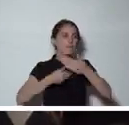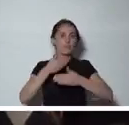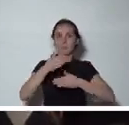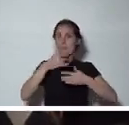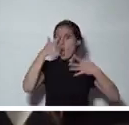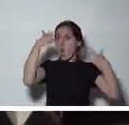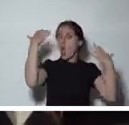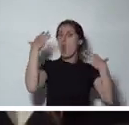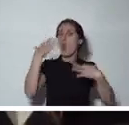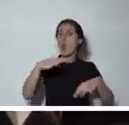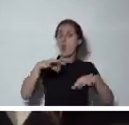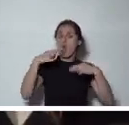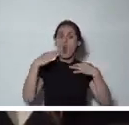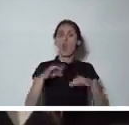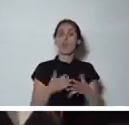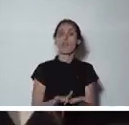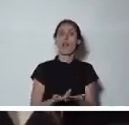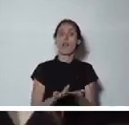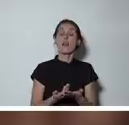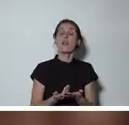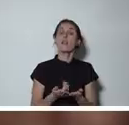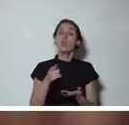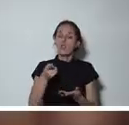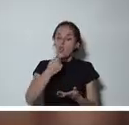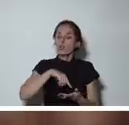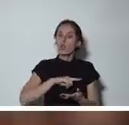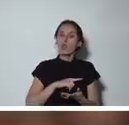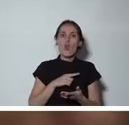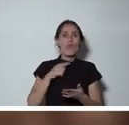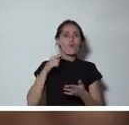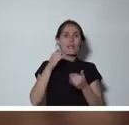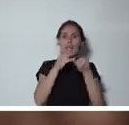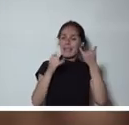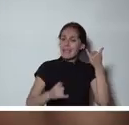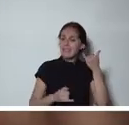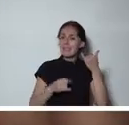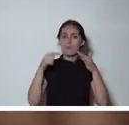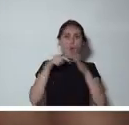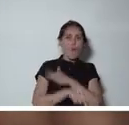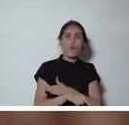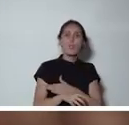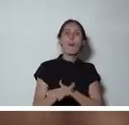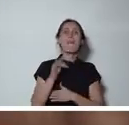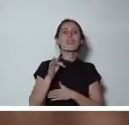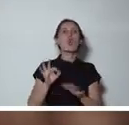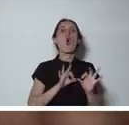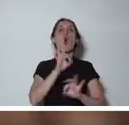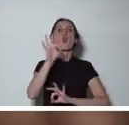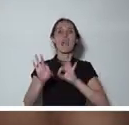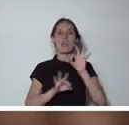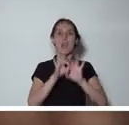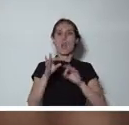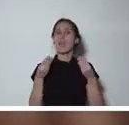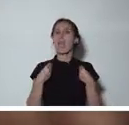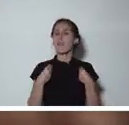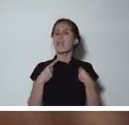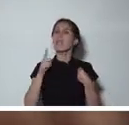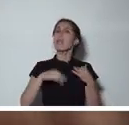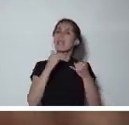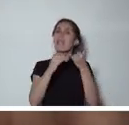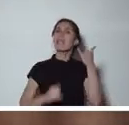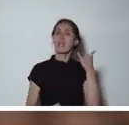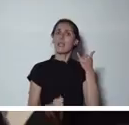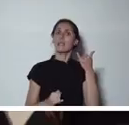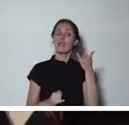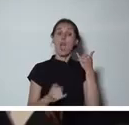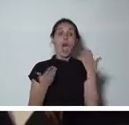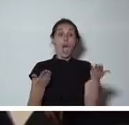décadas vivimos una profunda crisis económica y vivimos una profunda crisis de nuestra forma de organización de la vida profundísima sostenida